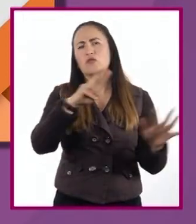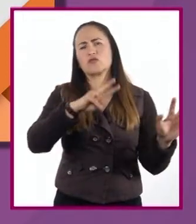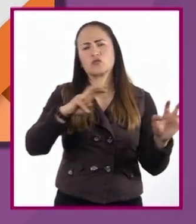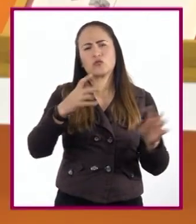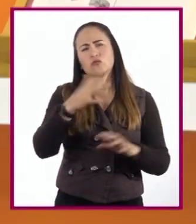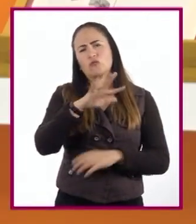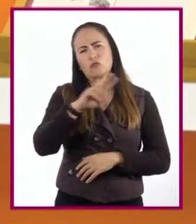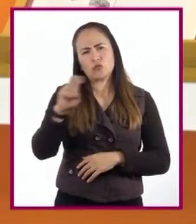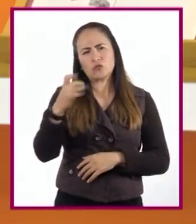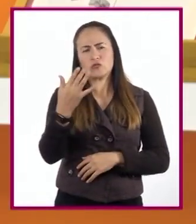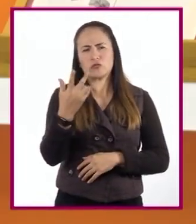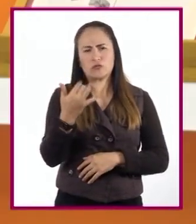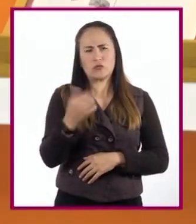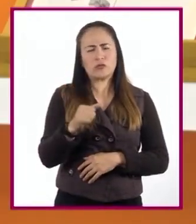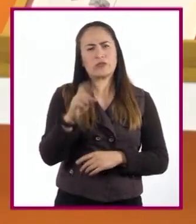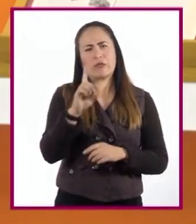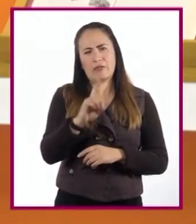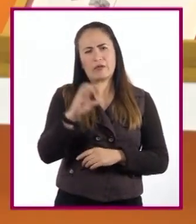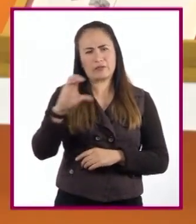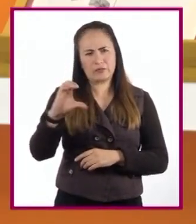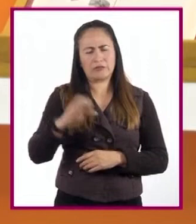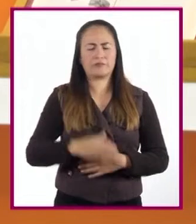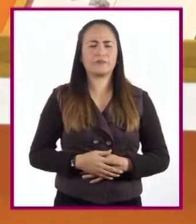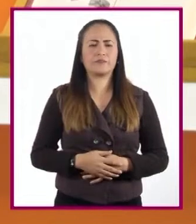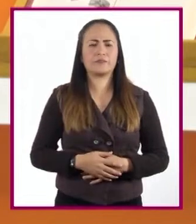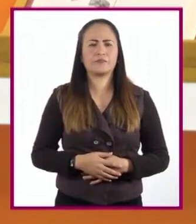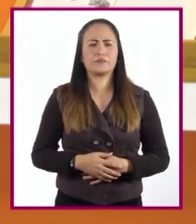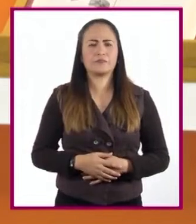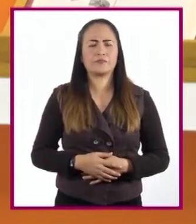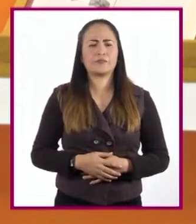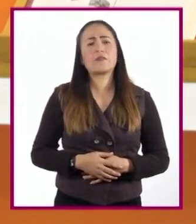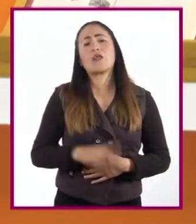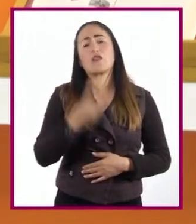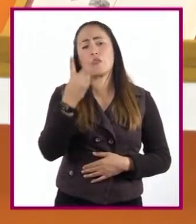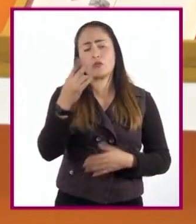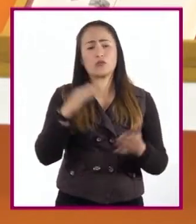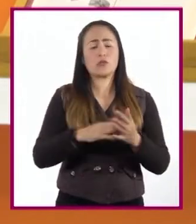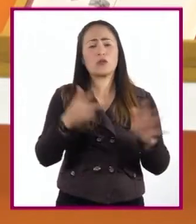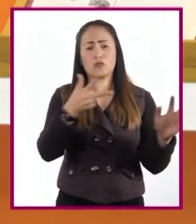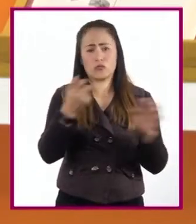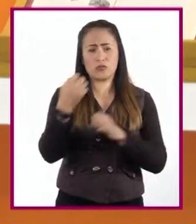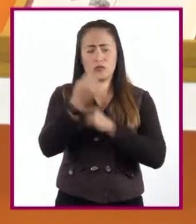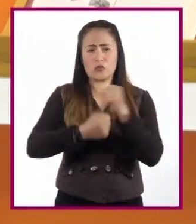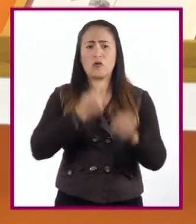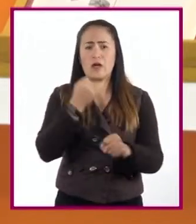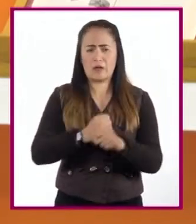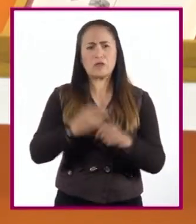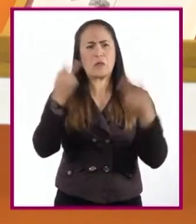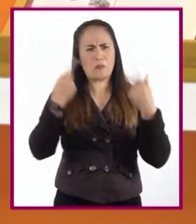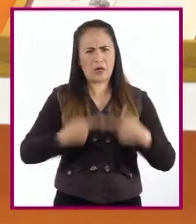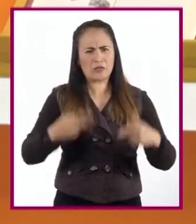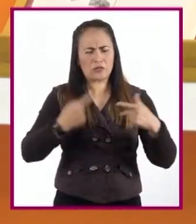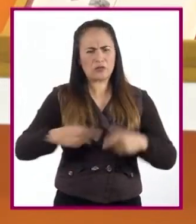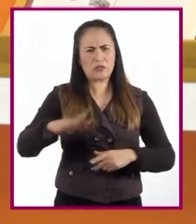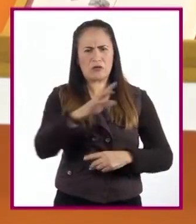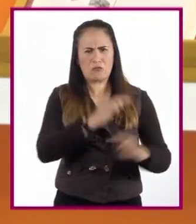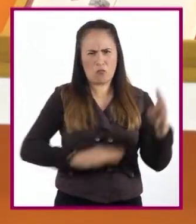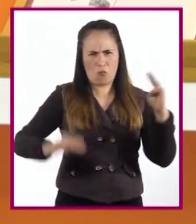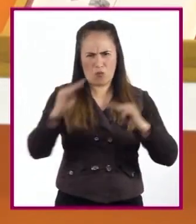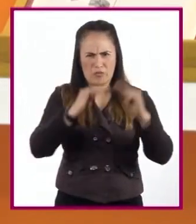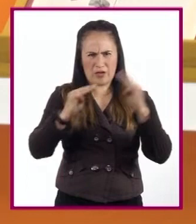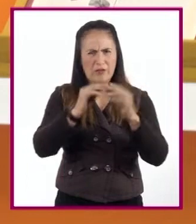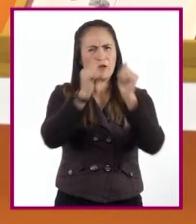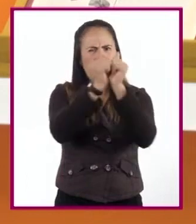de Cristo. Los inicios. Hace 2800 años, un grupo de personas se asentó en una elevación de